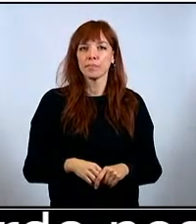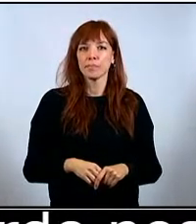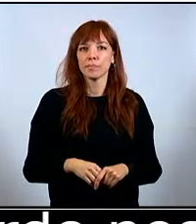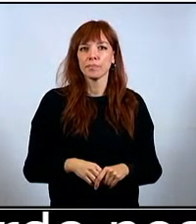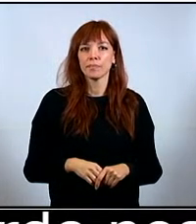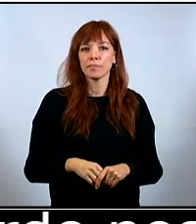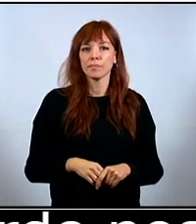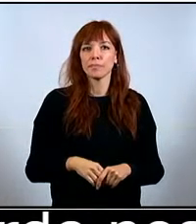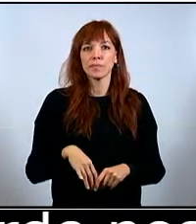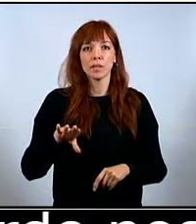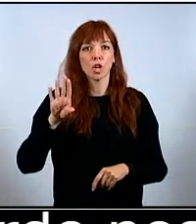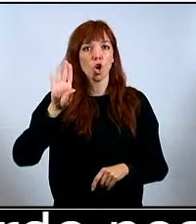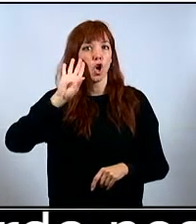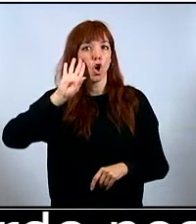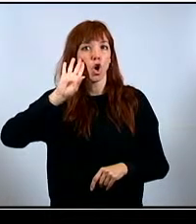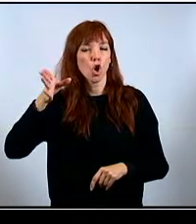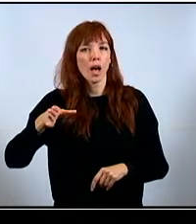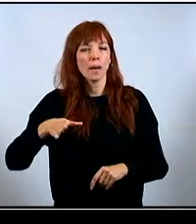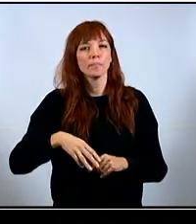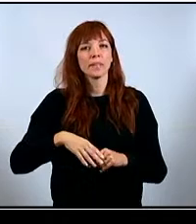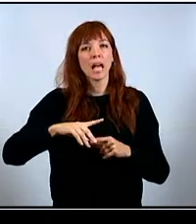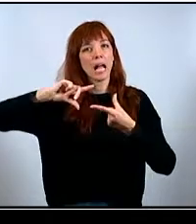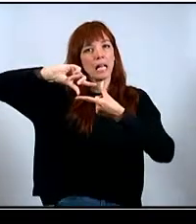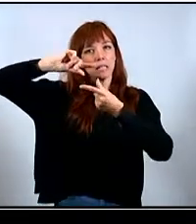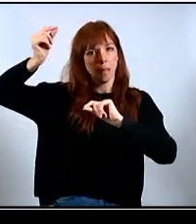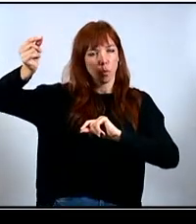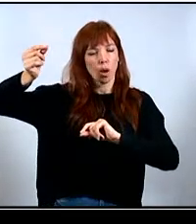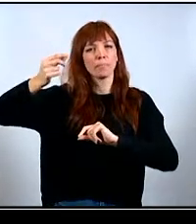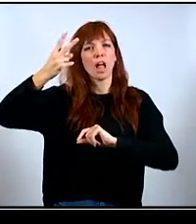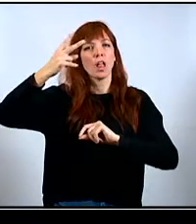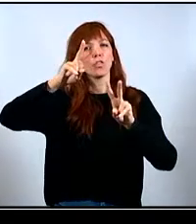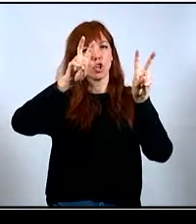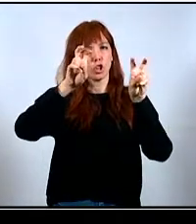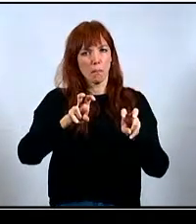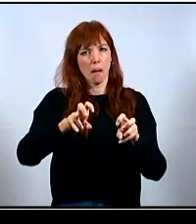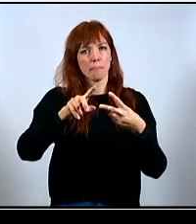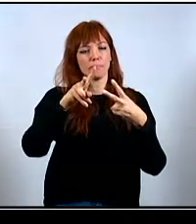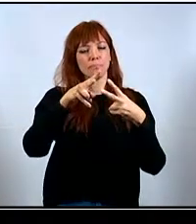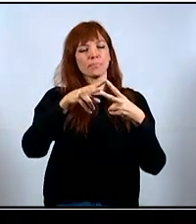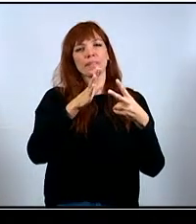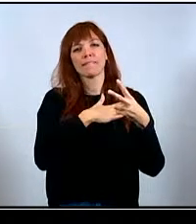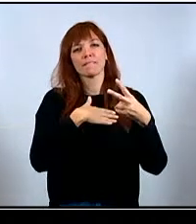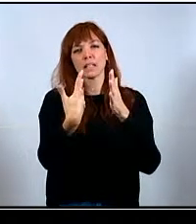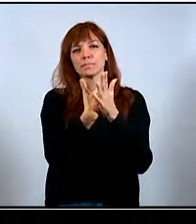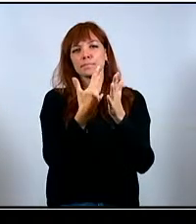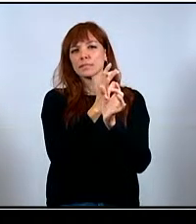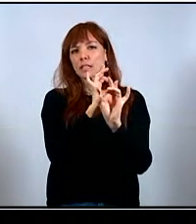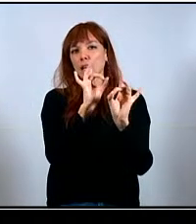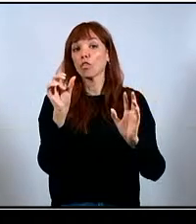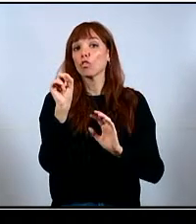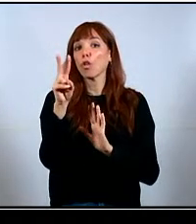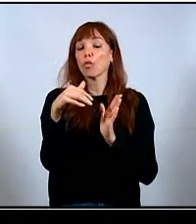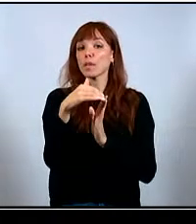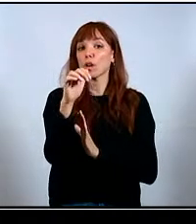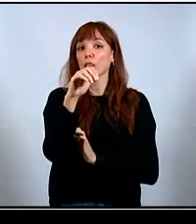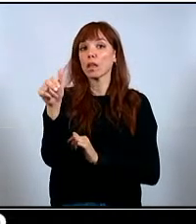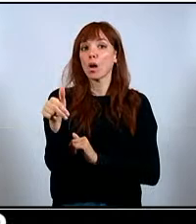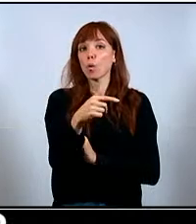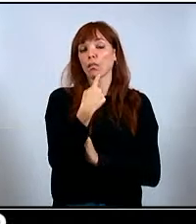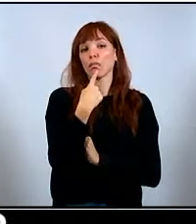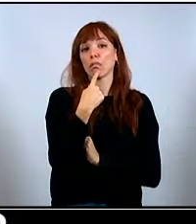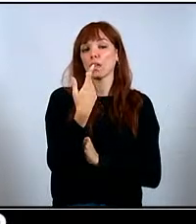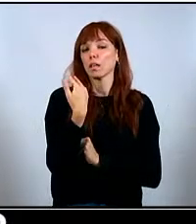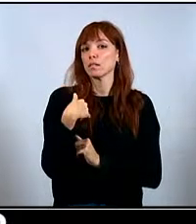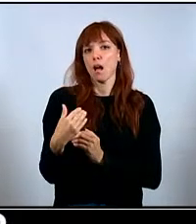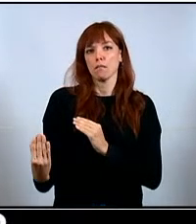Hola, José María da Silva, de Canal Extremadura. Dos temas. Quería que me aclarase un poco esos 12 millones de euros que dice que han dejado